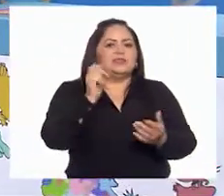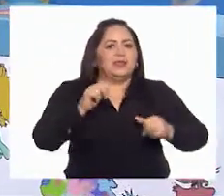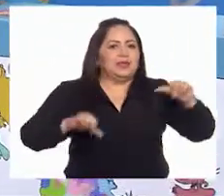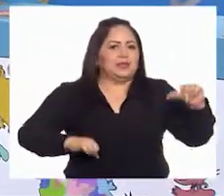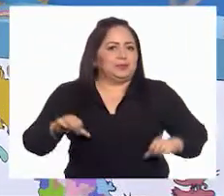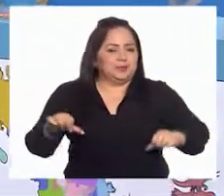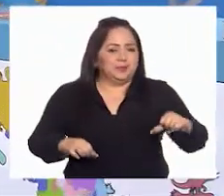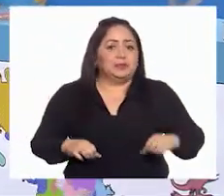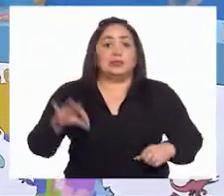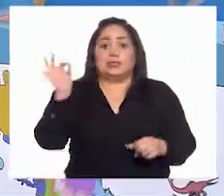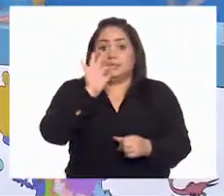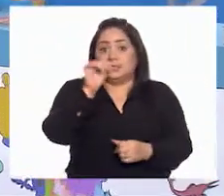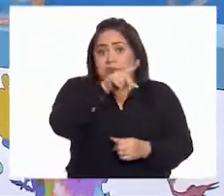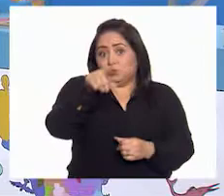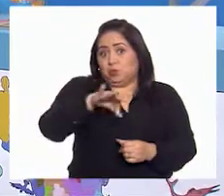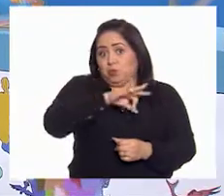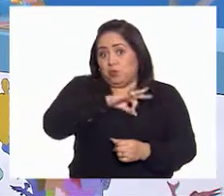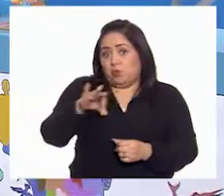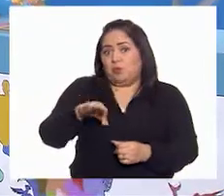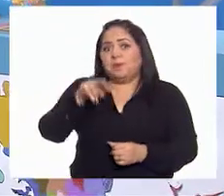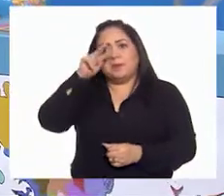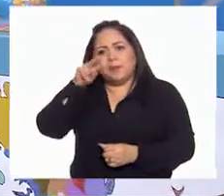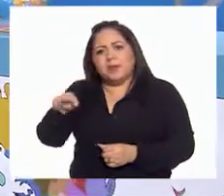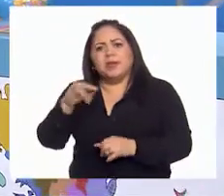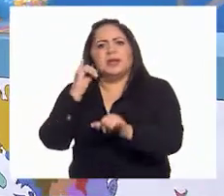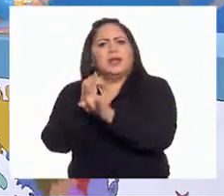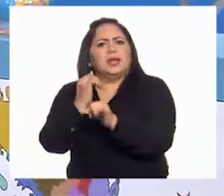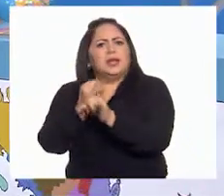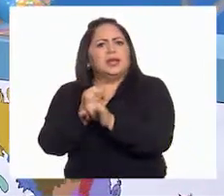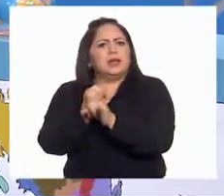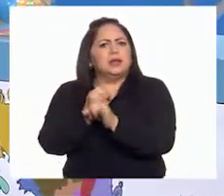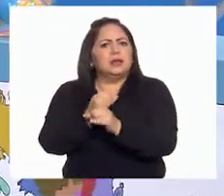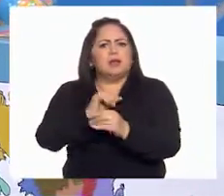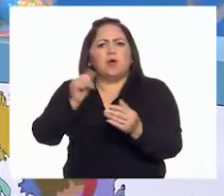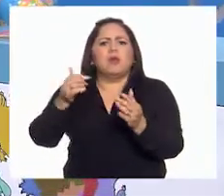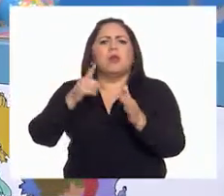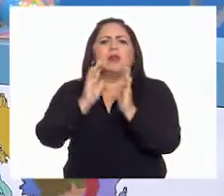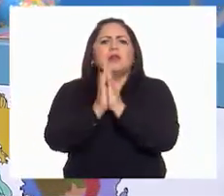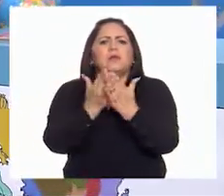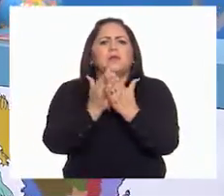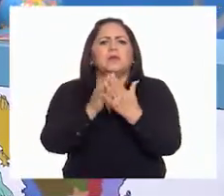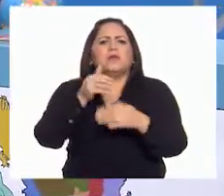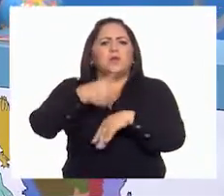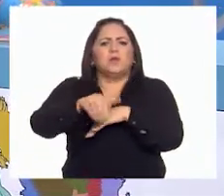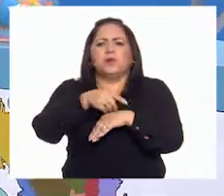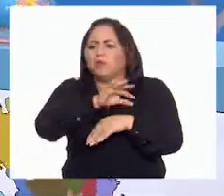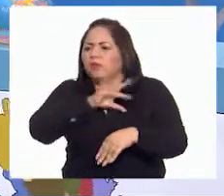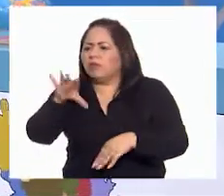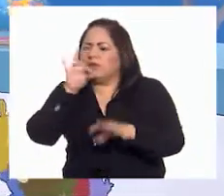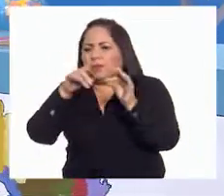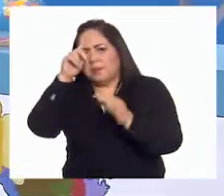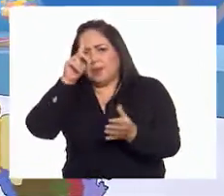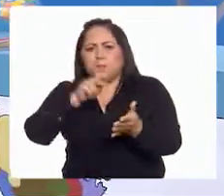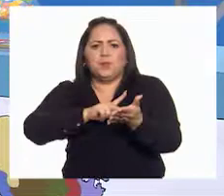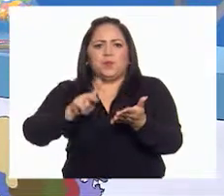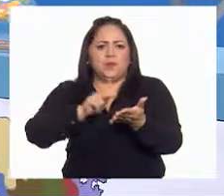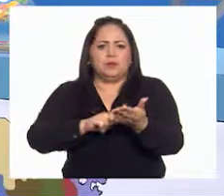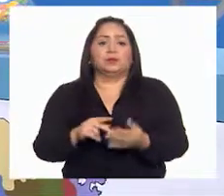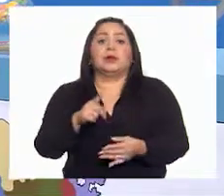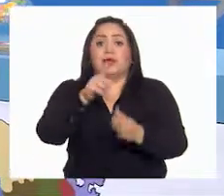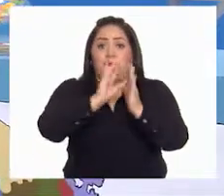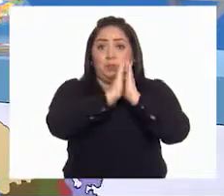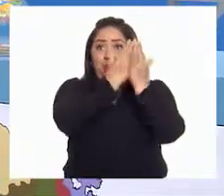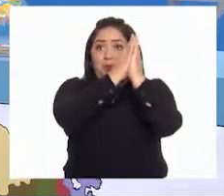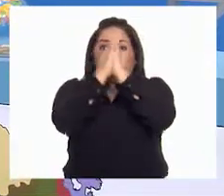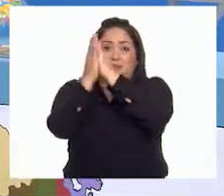actividades. Si les es posible, pueden consultar en internet las siguientes páginas para hacer la selección de poemas. La